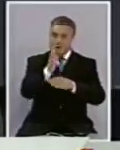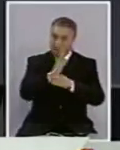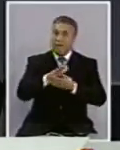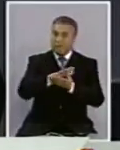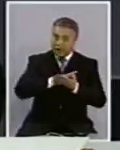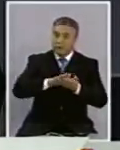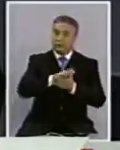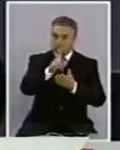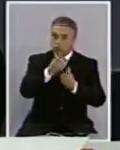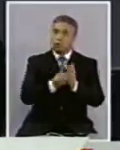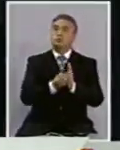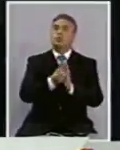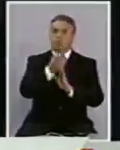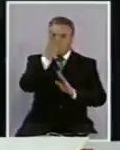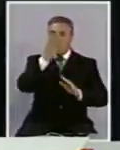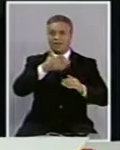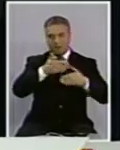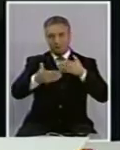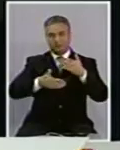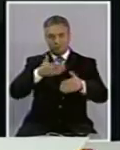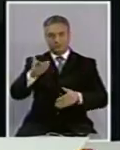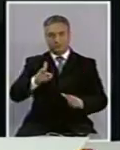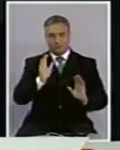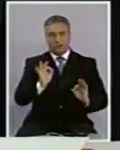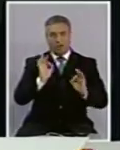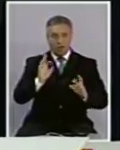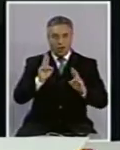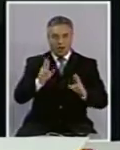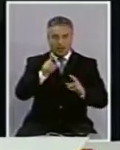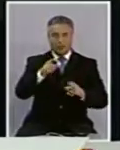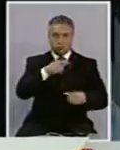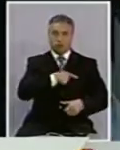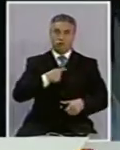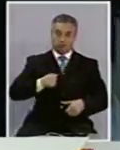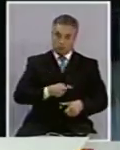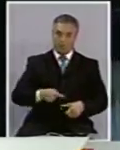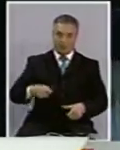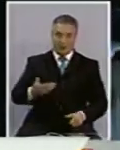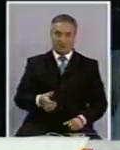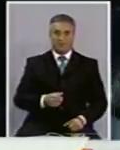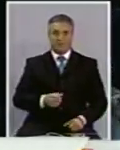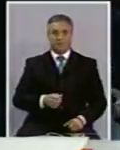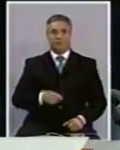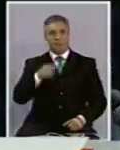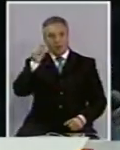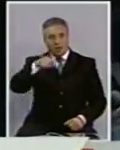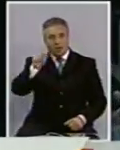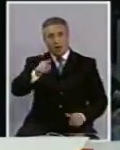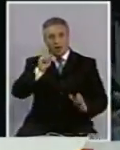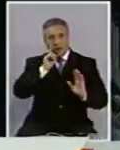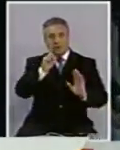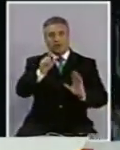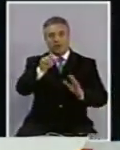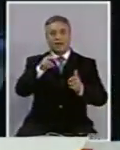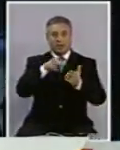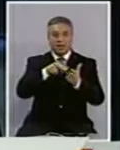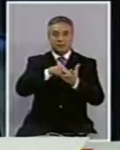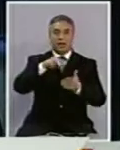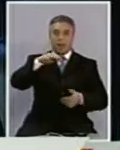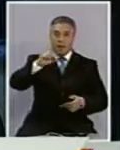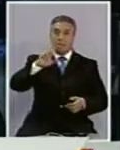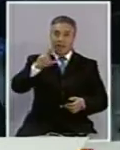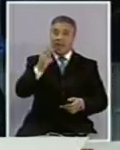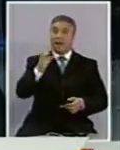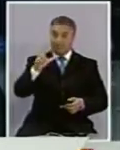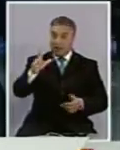nueva trilogía de superhéroes que viene. Tal vez alcance a los Vengadores, ojalá, para los fanáticos de Superman, por lo menos. DC por fin tiene esperanza y a Marvel se le viene pesado